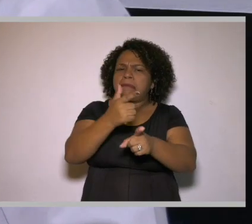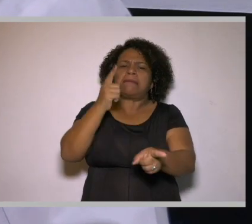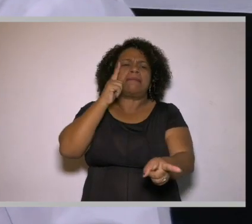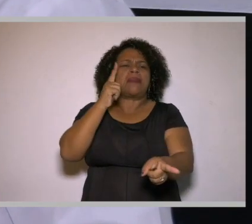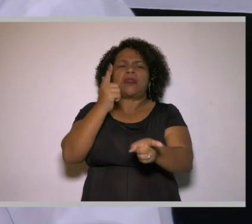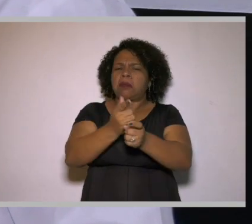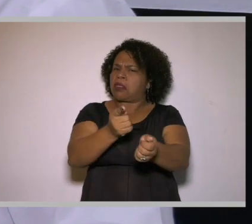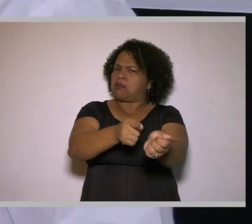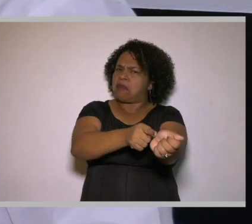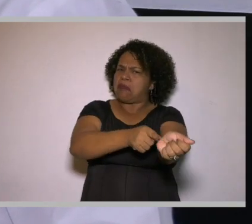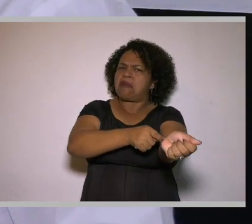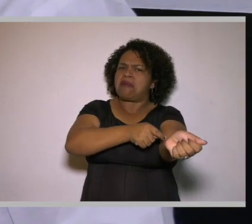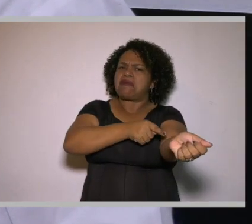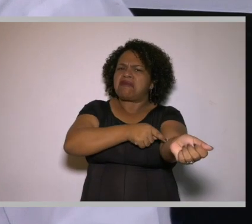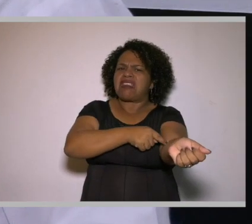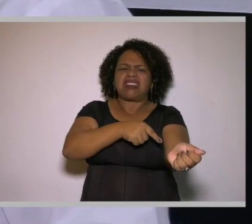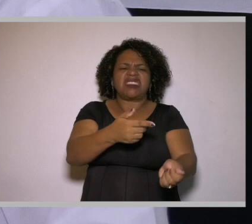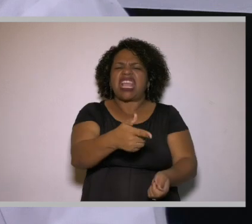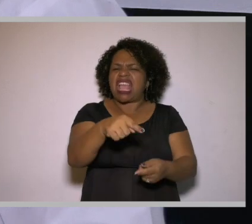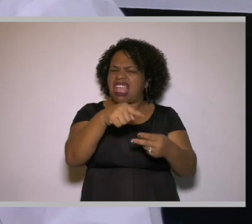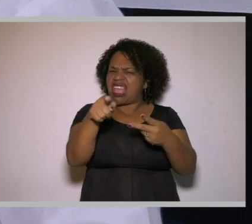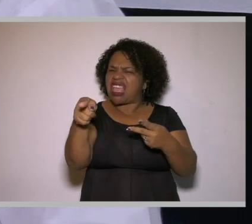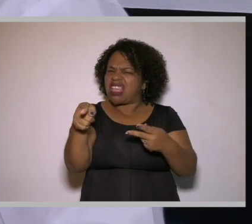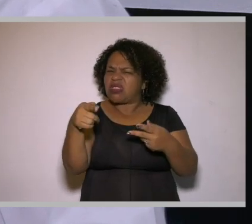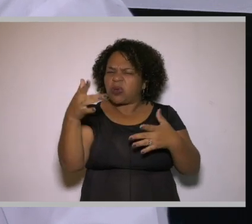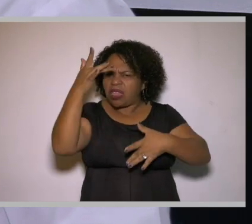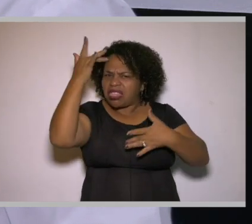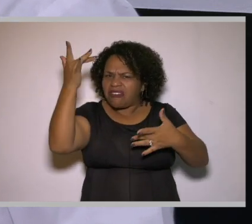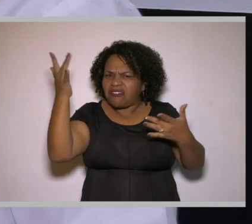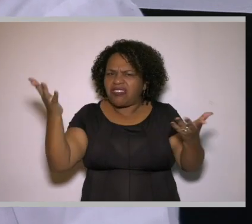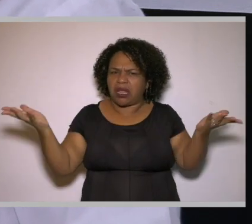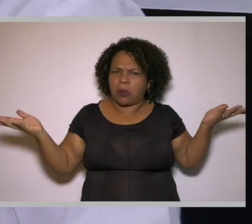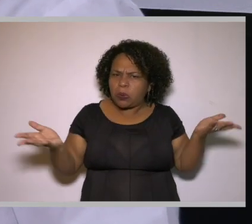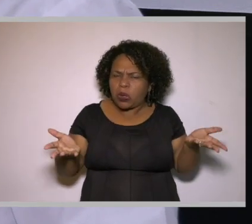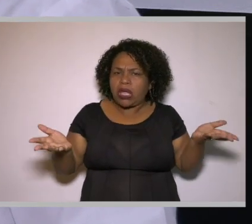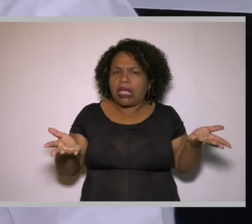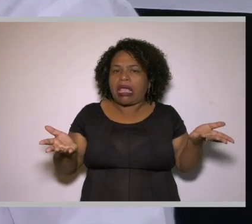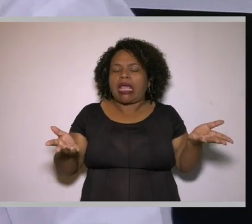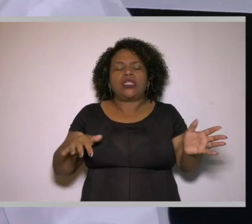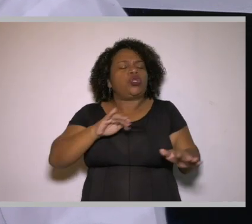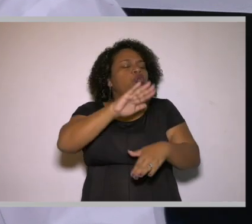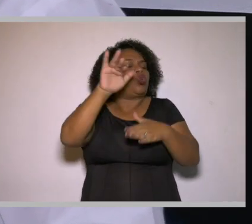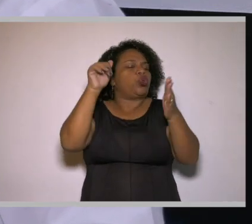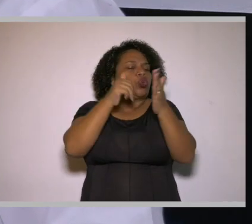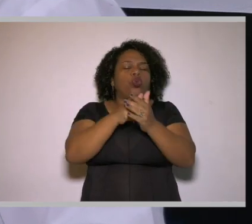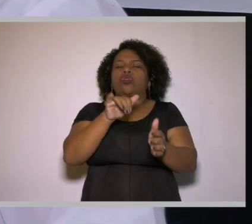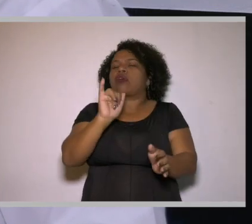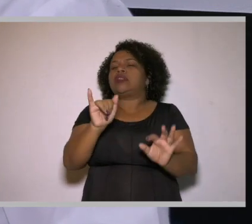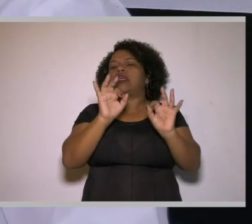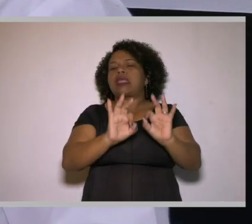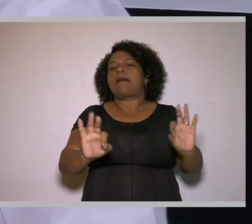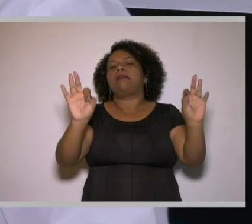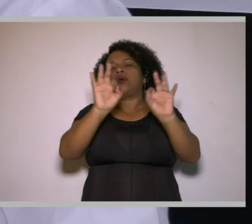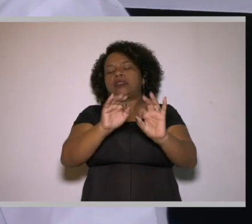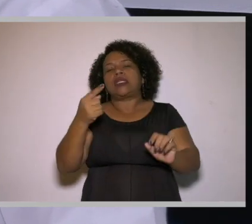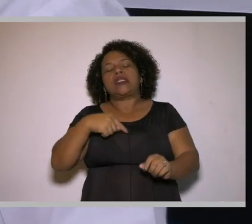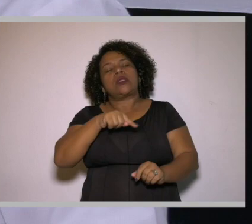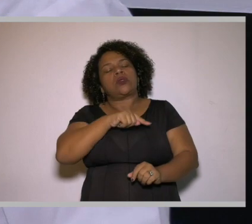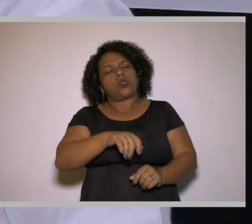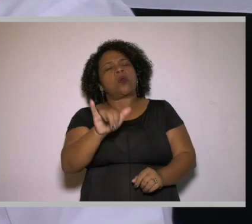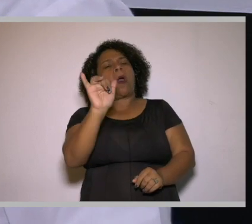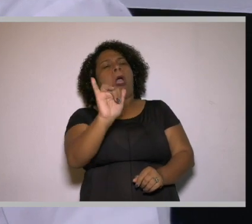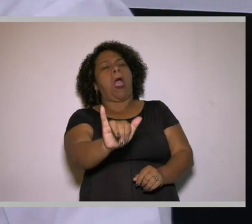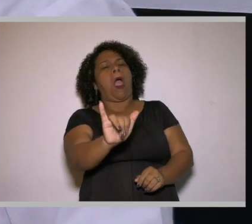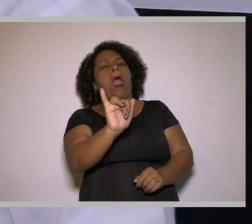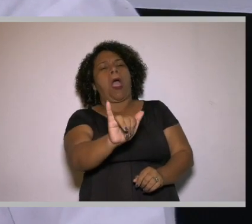qué enfermedades tienen. Y cualquier cosa que sea importante para nosotros, pues debemos